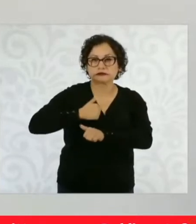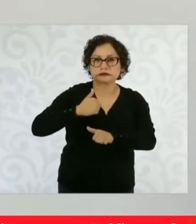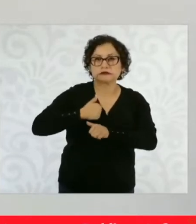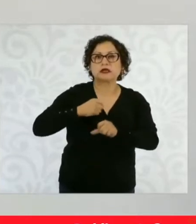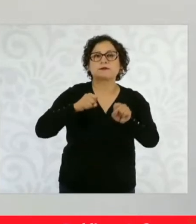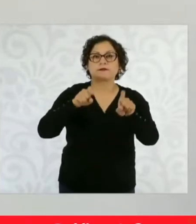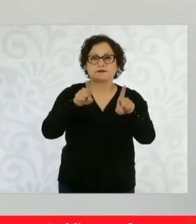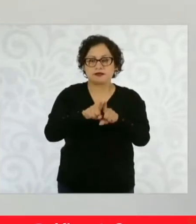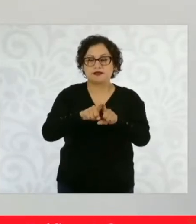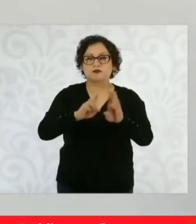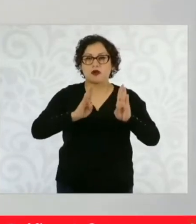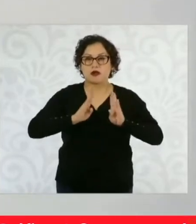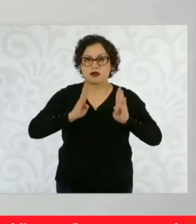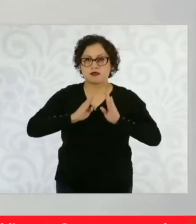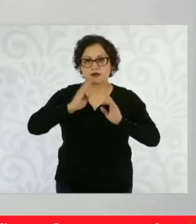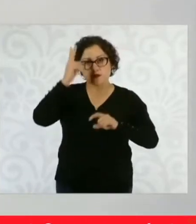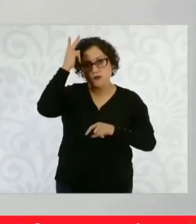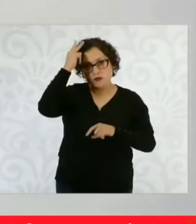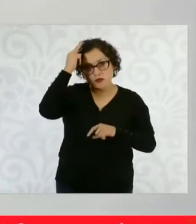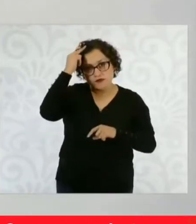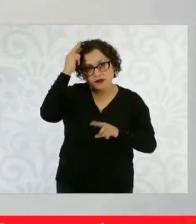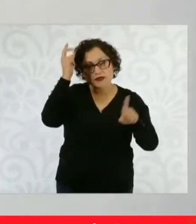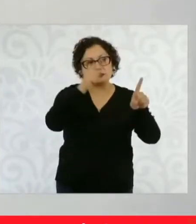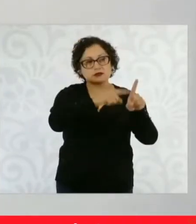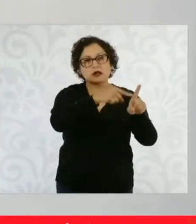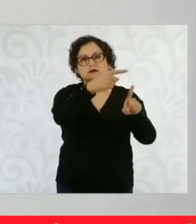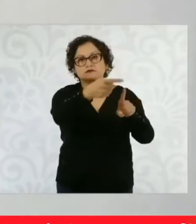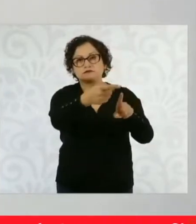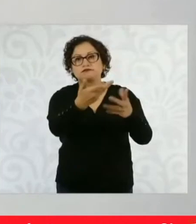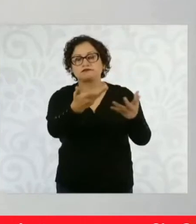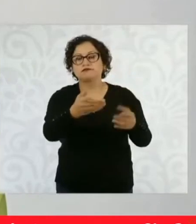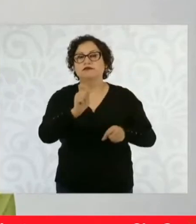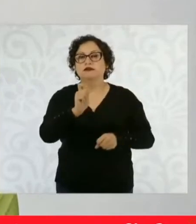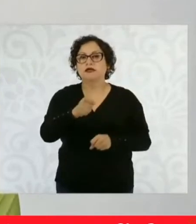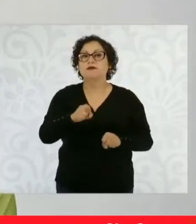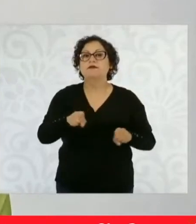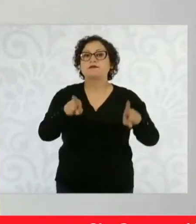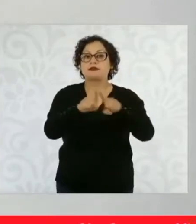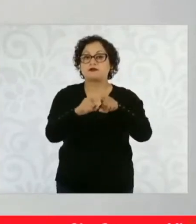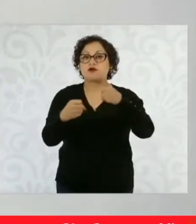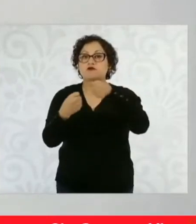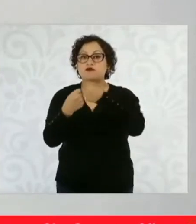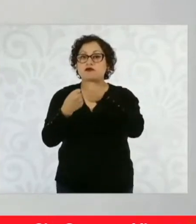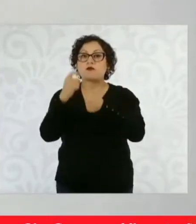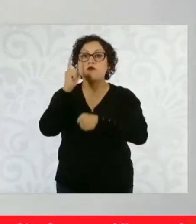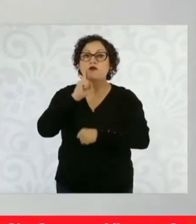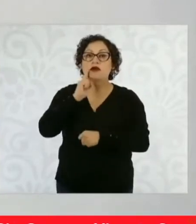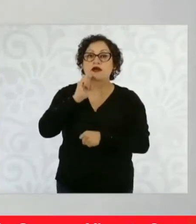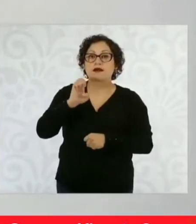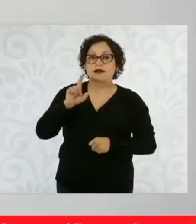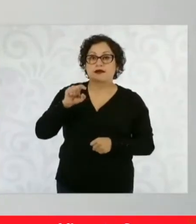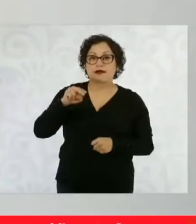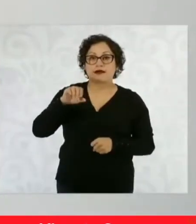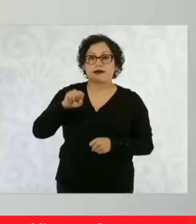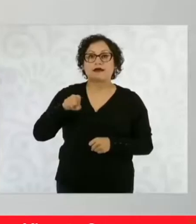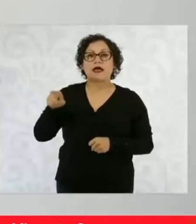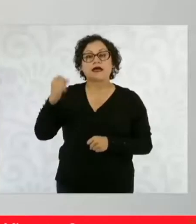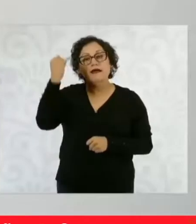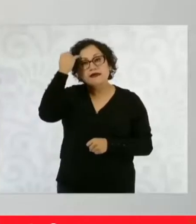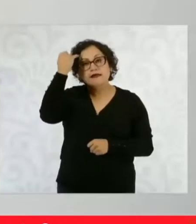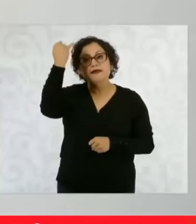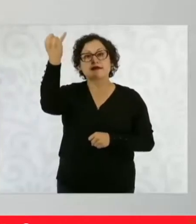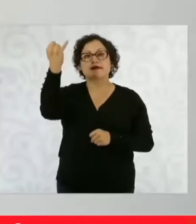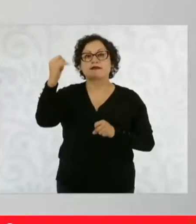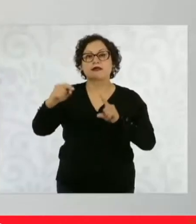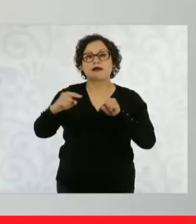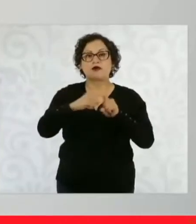porfirista, y una enfermera muy importante en la frontera va a ser Elena Arismendi, que va a crear la Cruz Blanca Neutral.